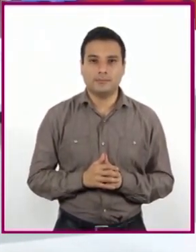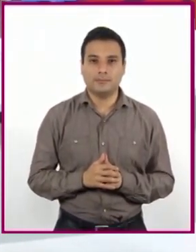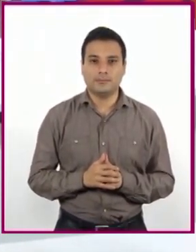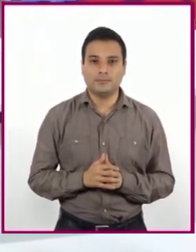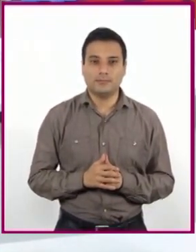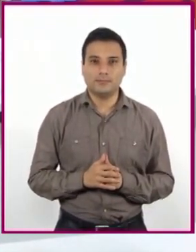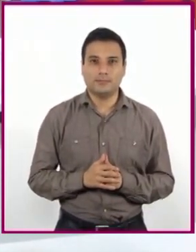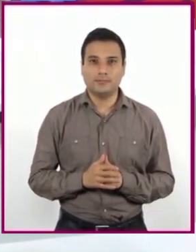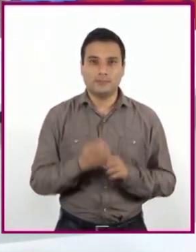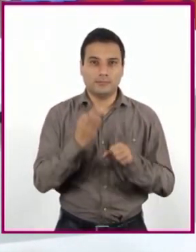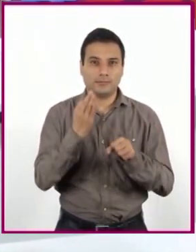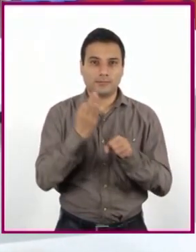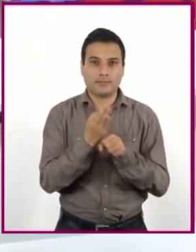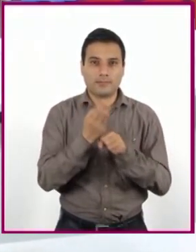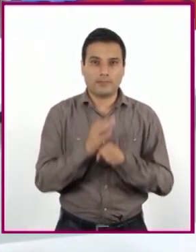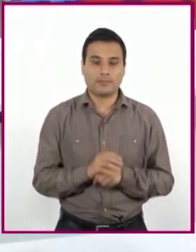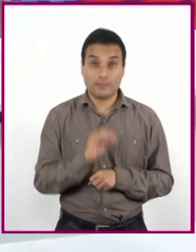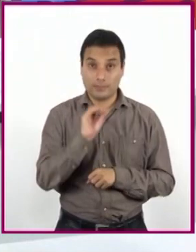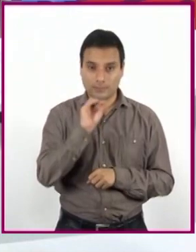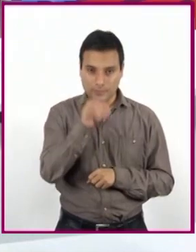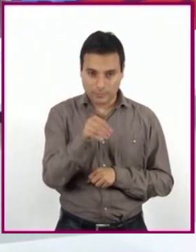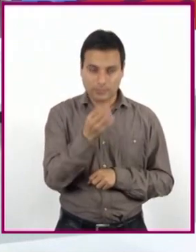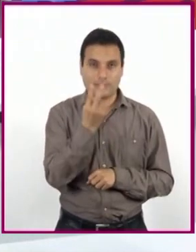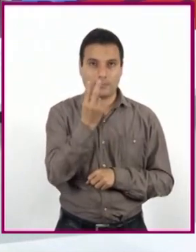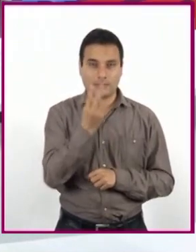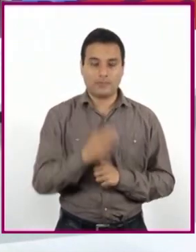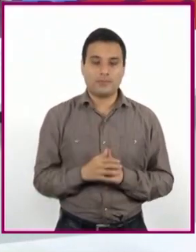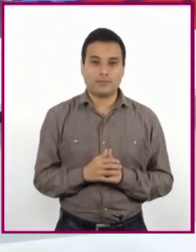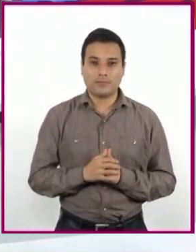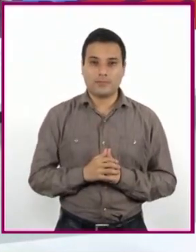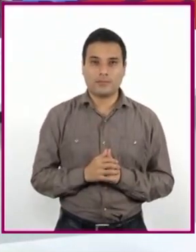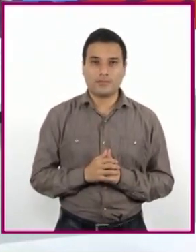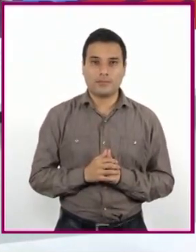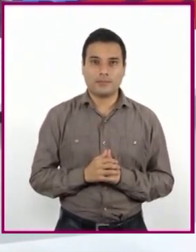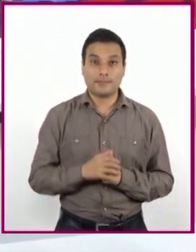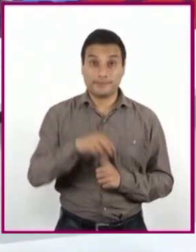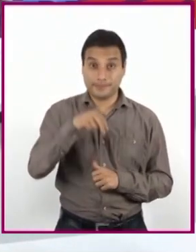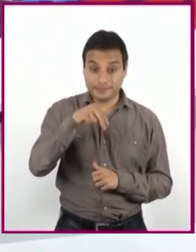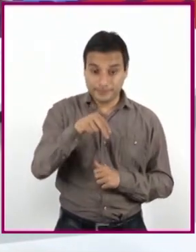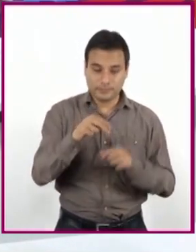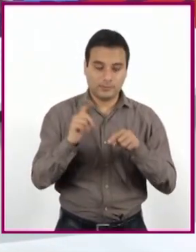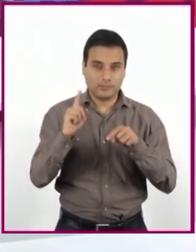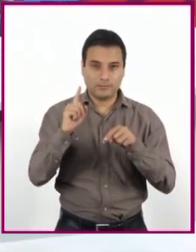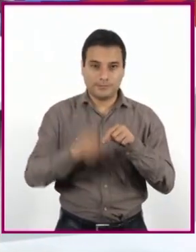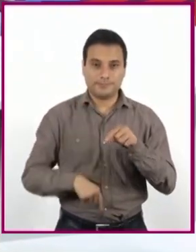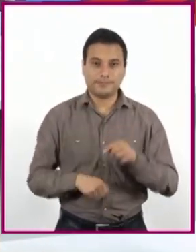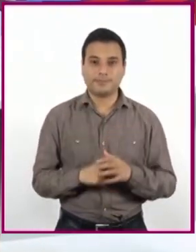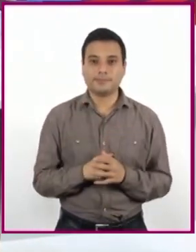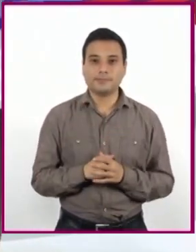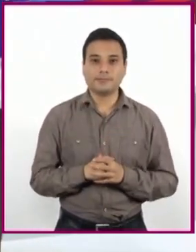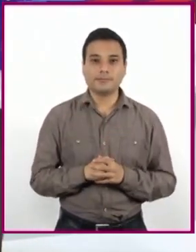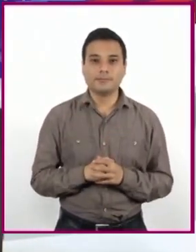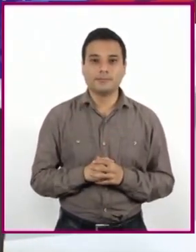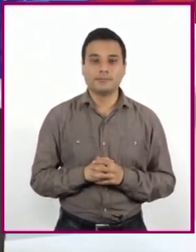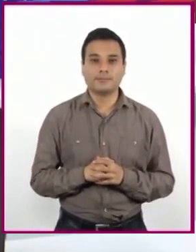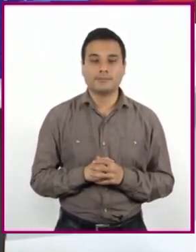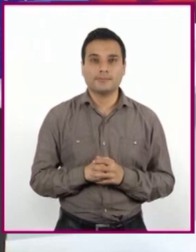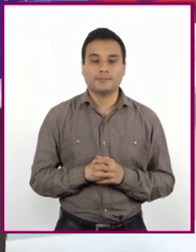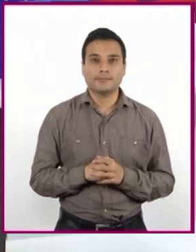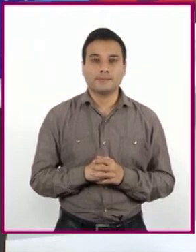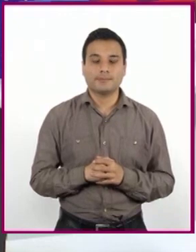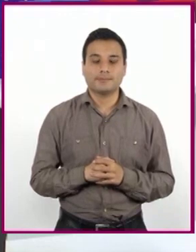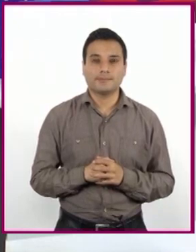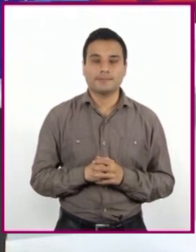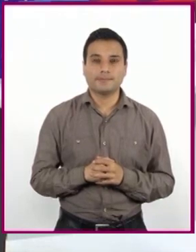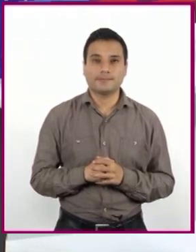Vamos a tomar un 2 acá. Muy bien, quitamos el nitrógeno entonces para no confundirnos. Ok.